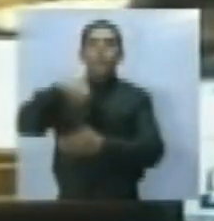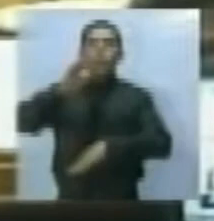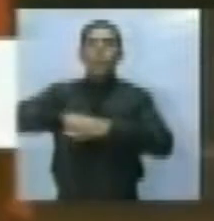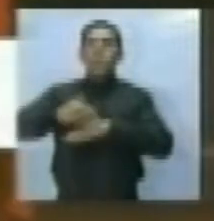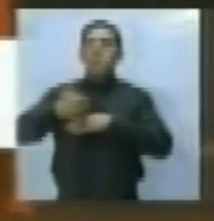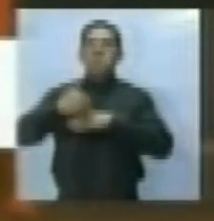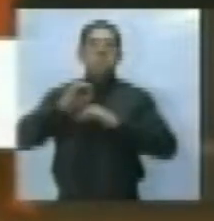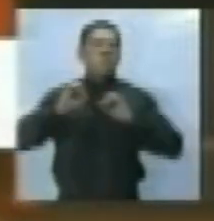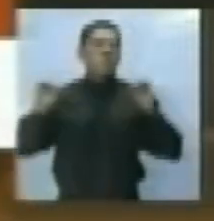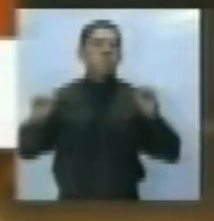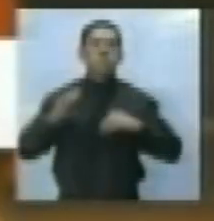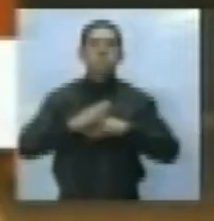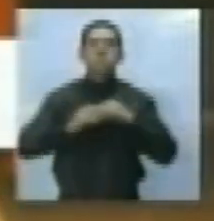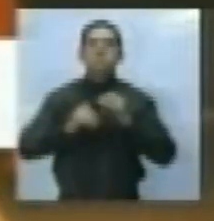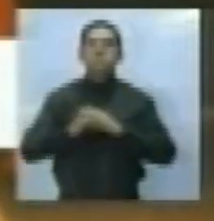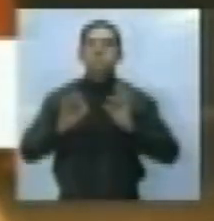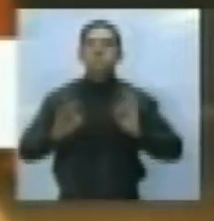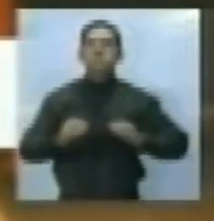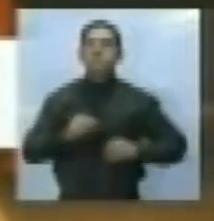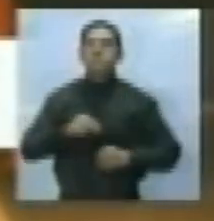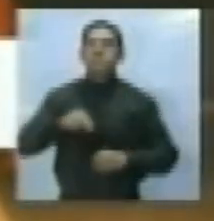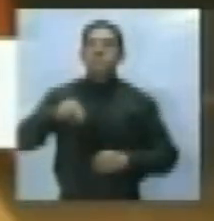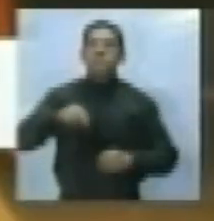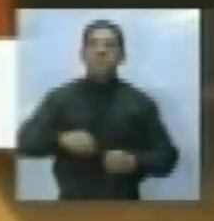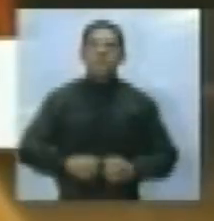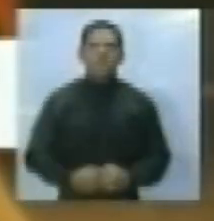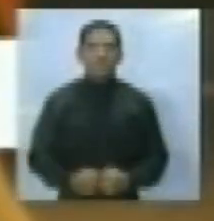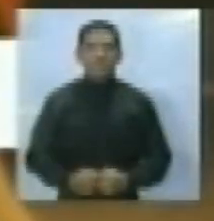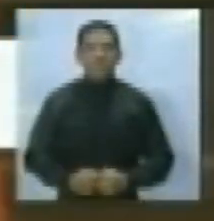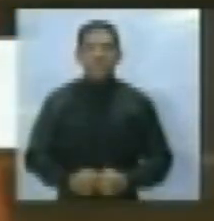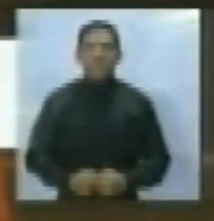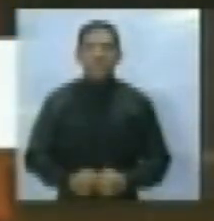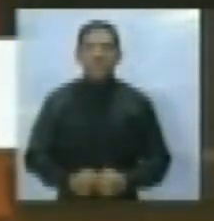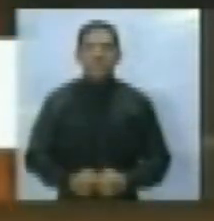alguna. En Quito, Ismenia Solórzano, RTU, el canal de las noticias.